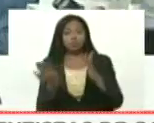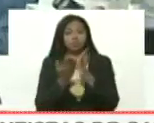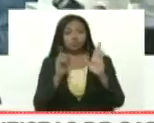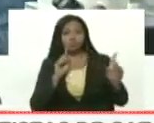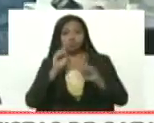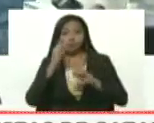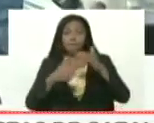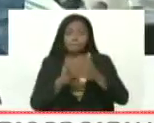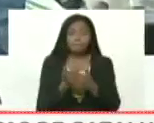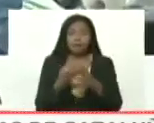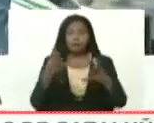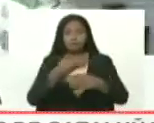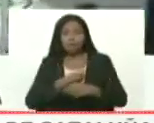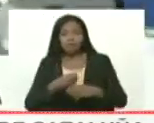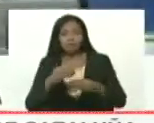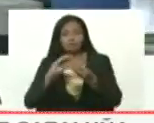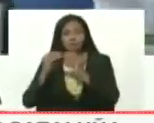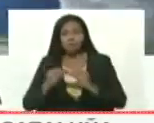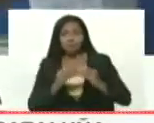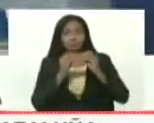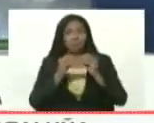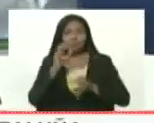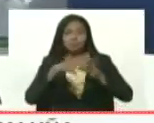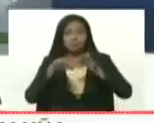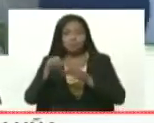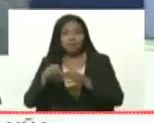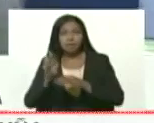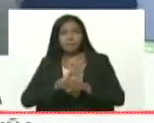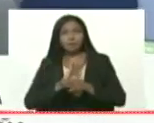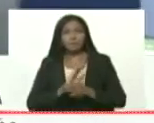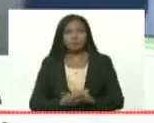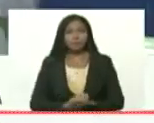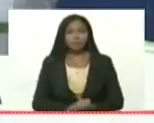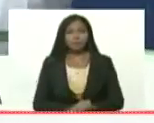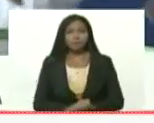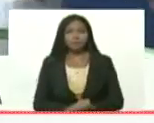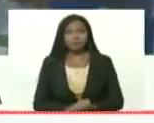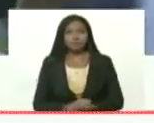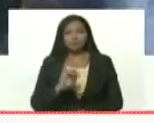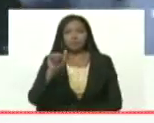el rescate, la conservación y multiplicación de semillas campesinas. Juan.